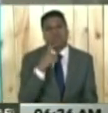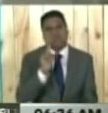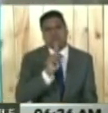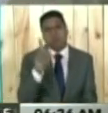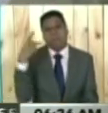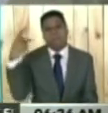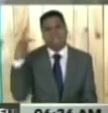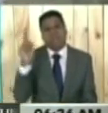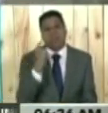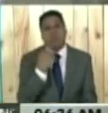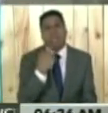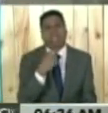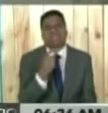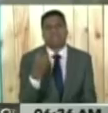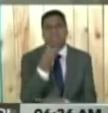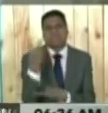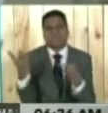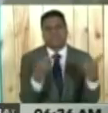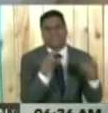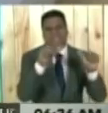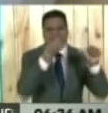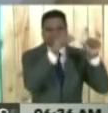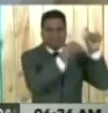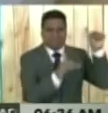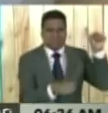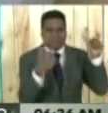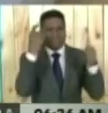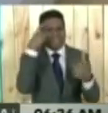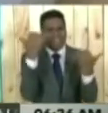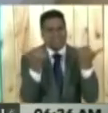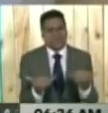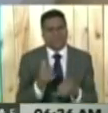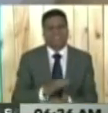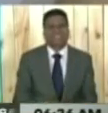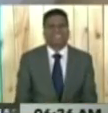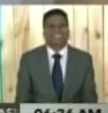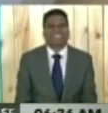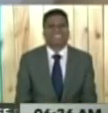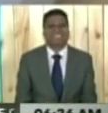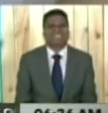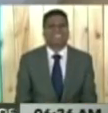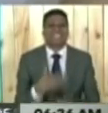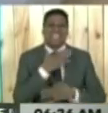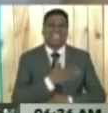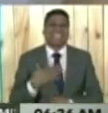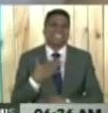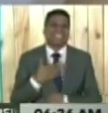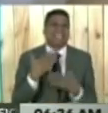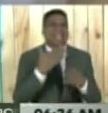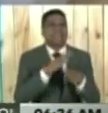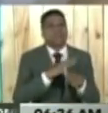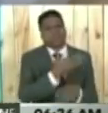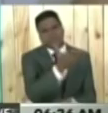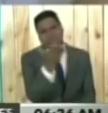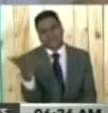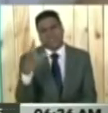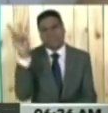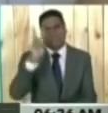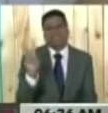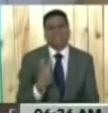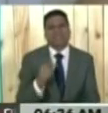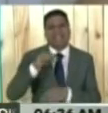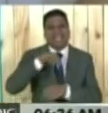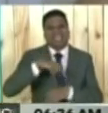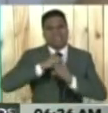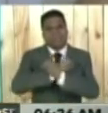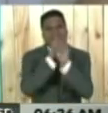un golpe de Estado parlamentario. Bienvenida a La Pauta del día de hoy. Gracias, Merly. Encantada de compartir contigo y con Venezuela esta mañana de hoy.